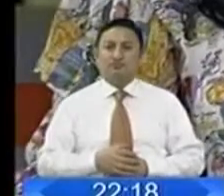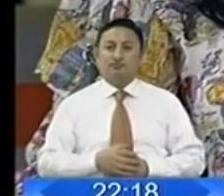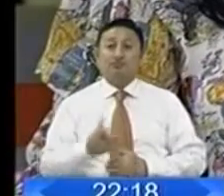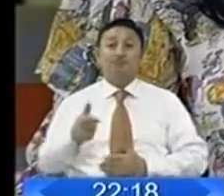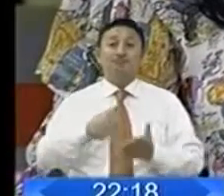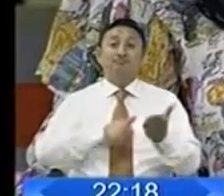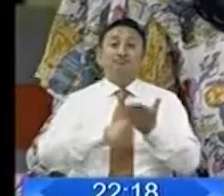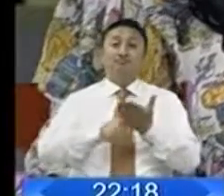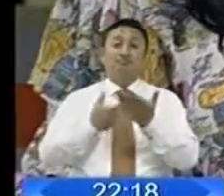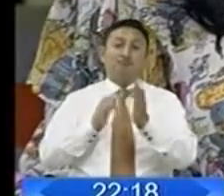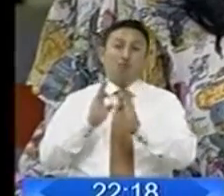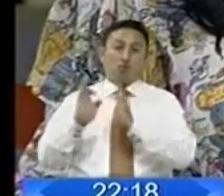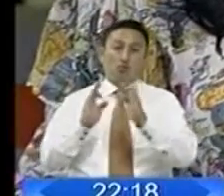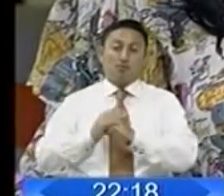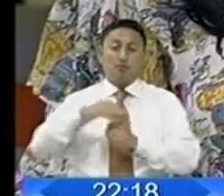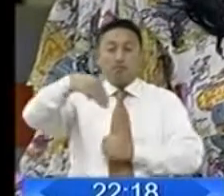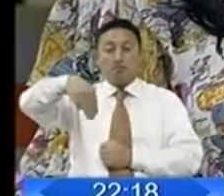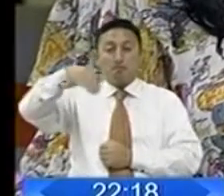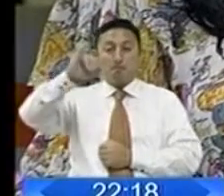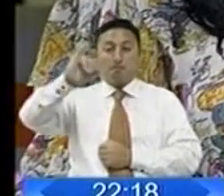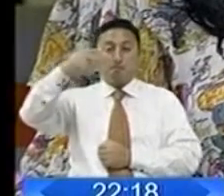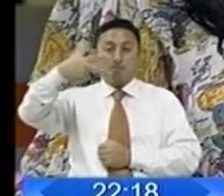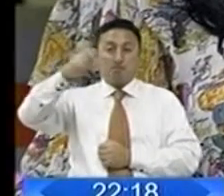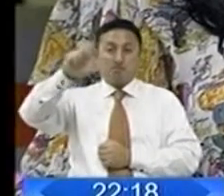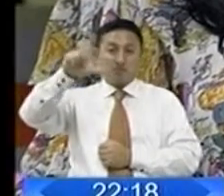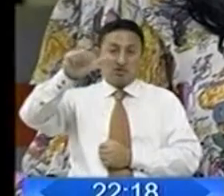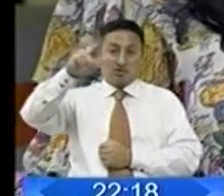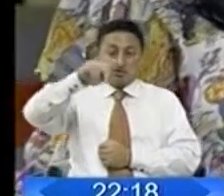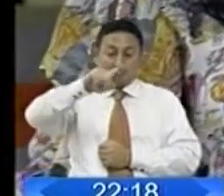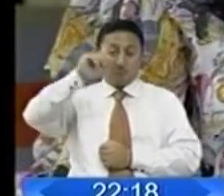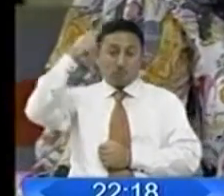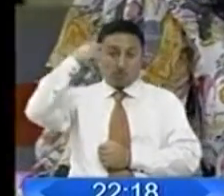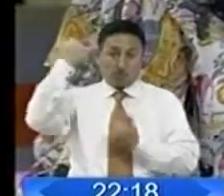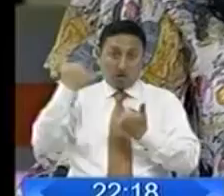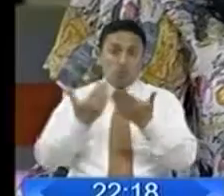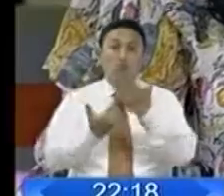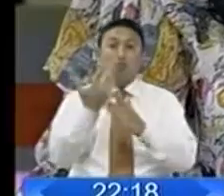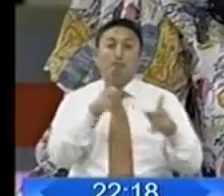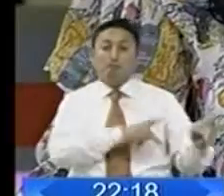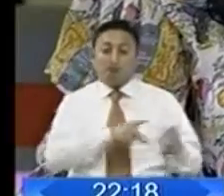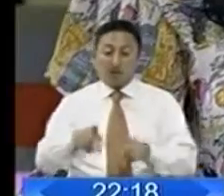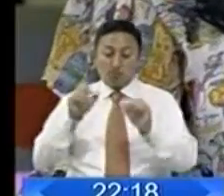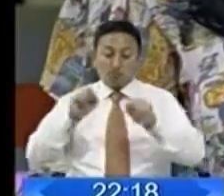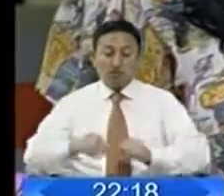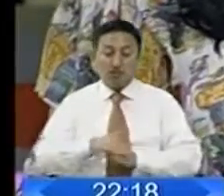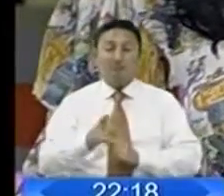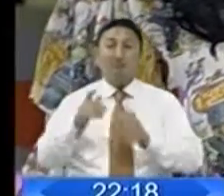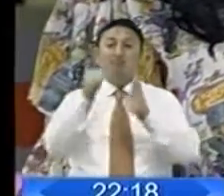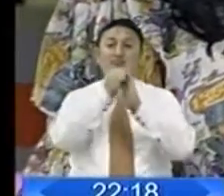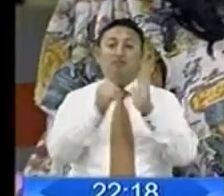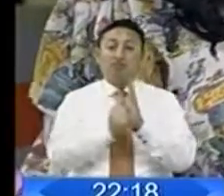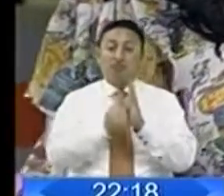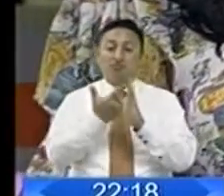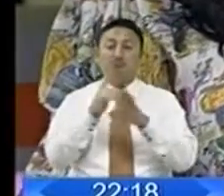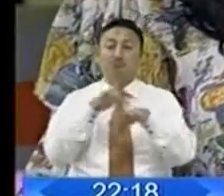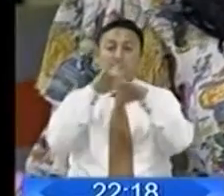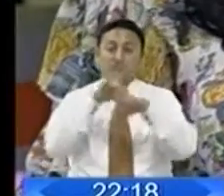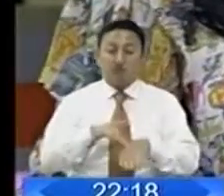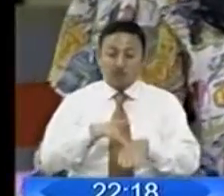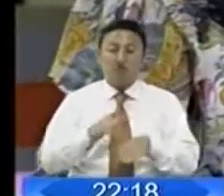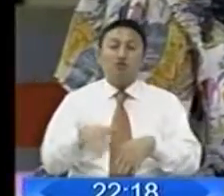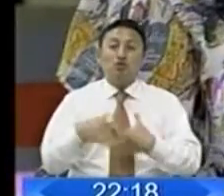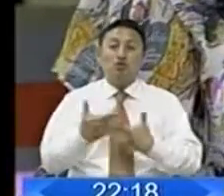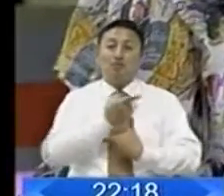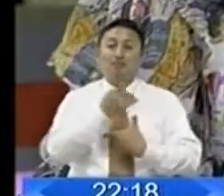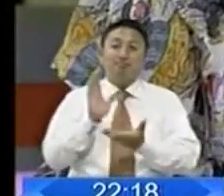El ministro de Telecomunicaciones, Andrés Michelena, anunció que el gobierno elabora un plan para unificar el agendamiento de citas en el sistema público